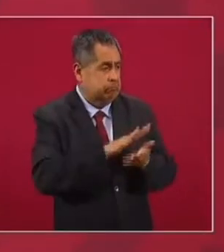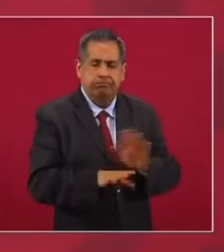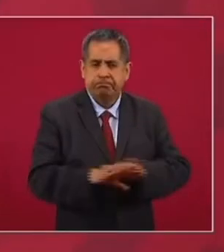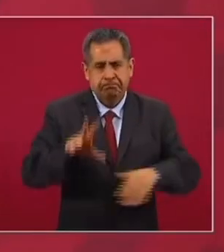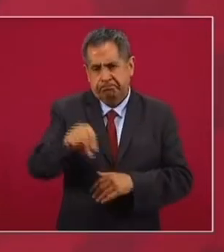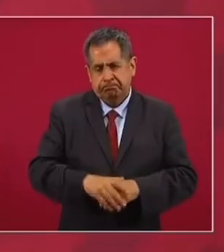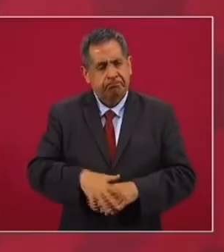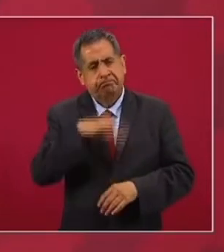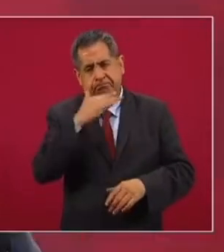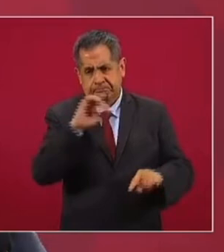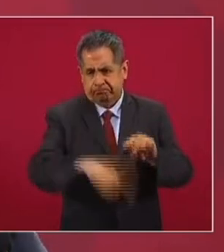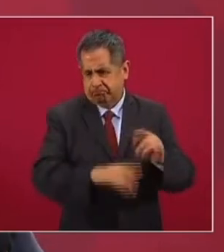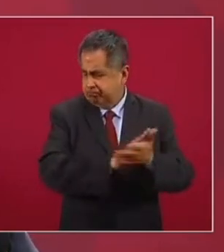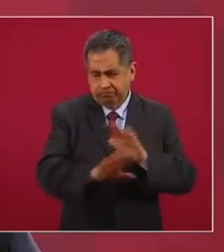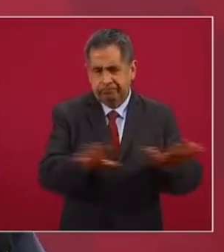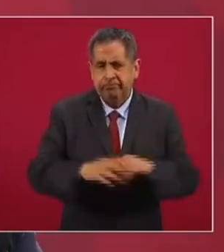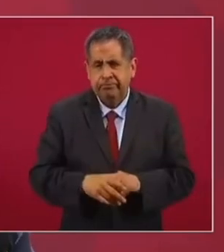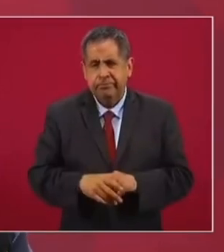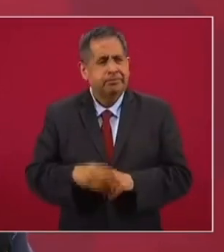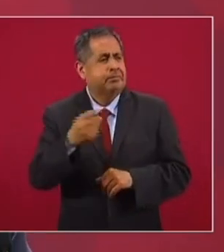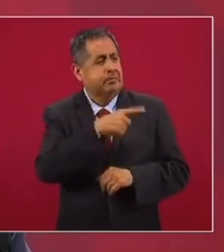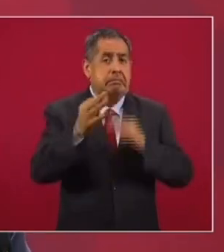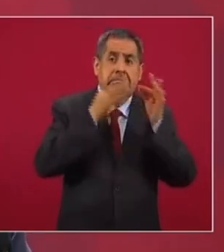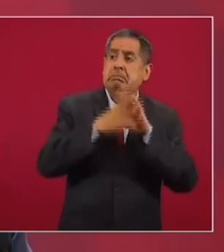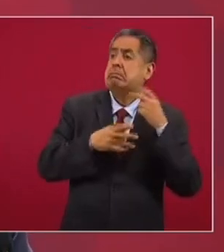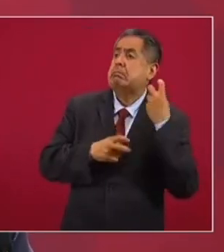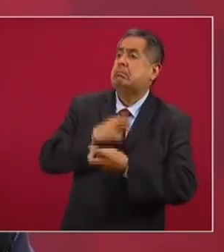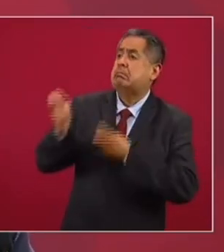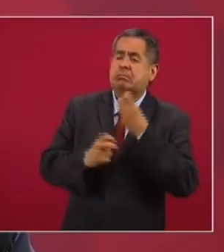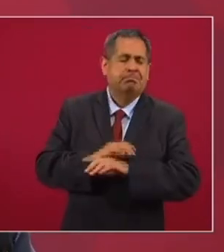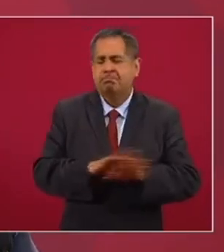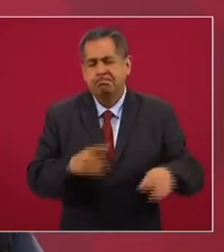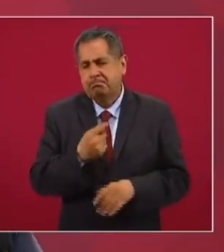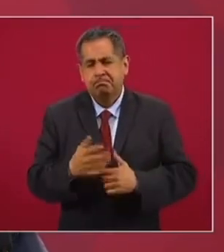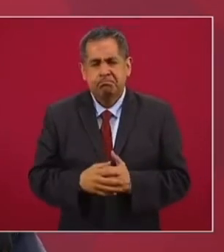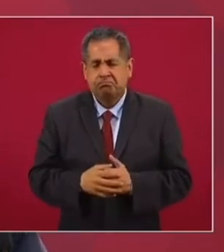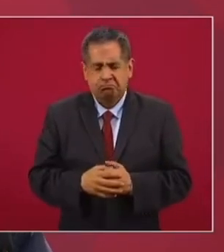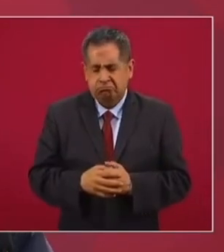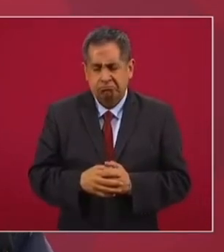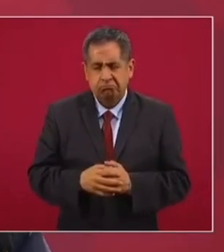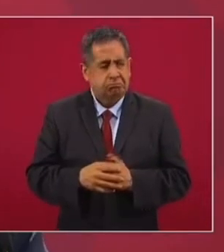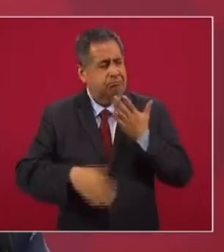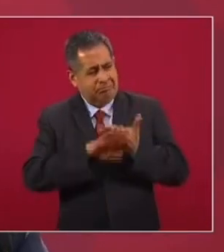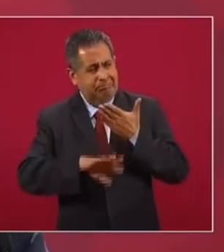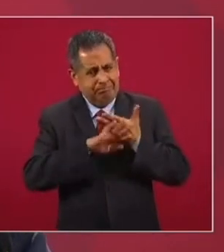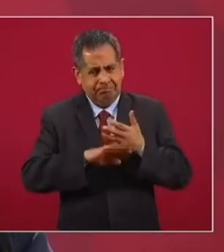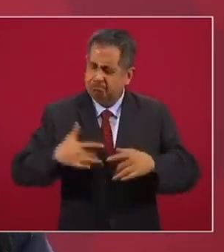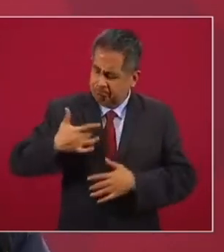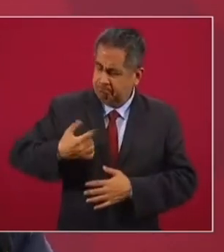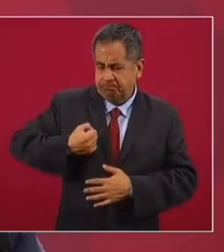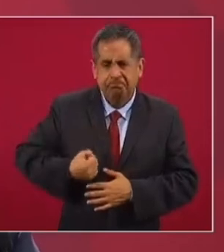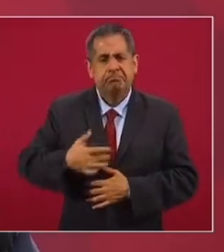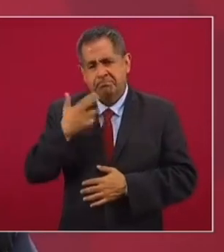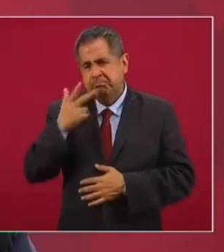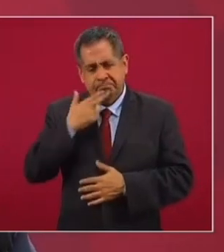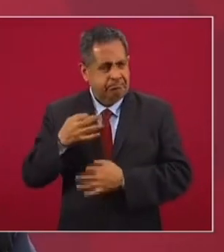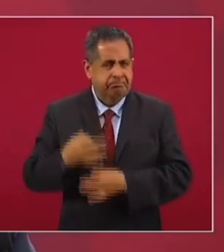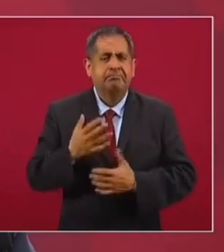la corrupción. Y no importan las campañas. Entre más nos golpean, más dignos nos